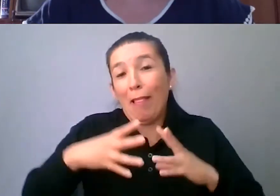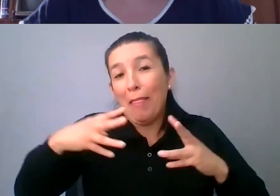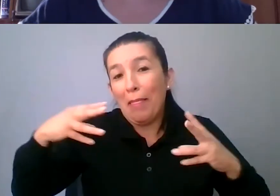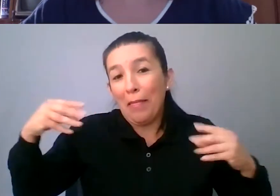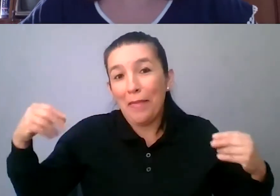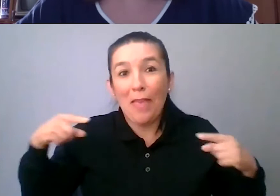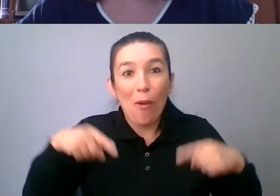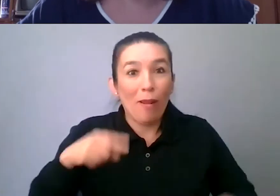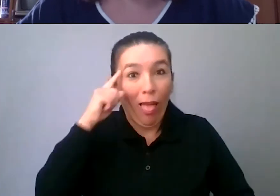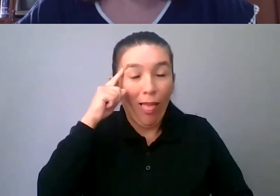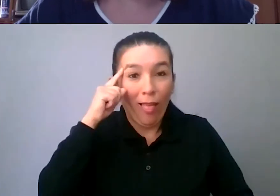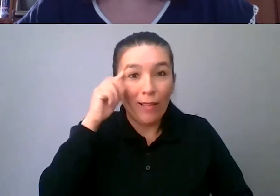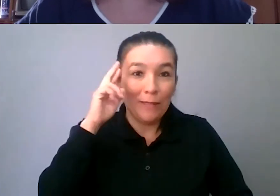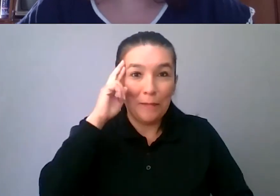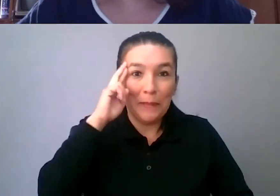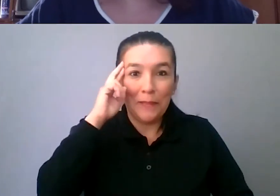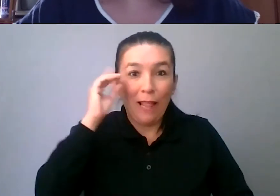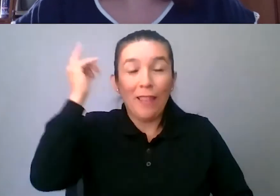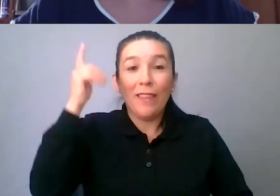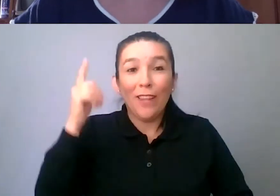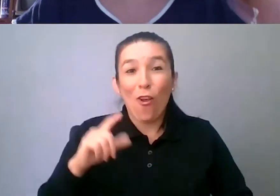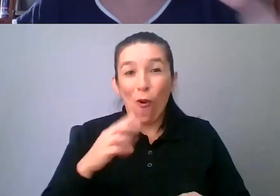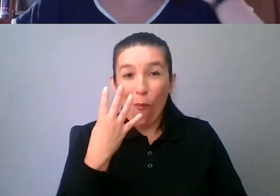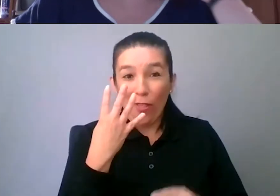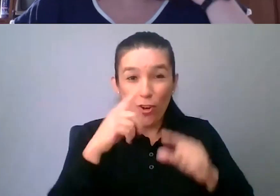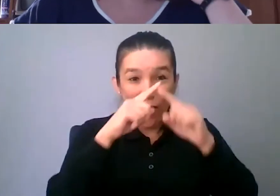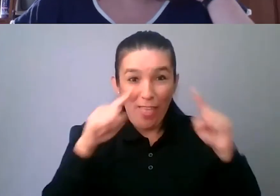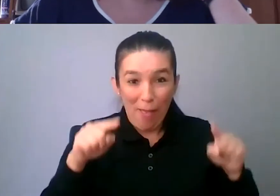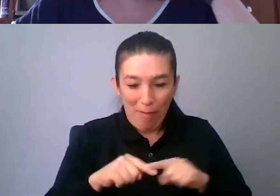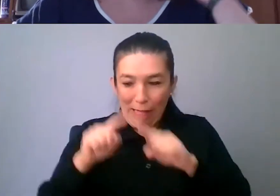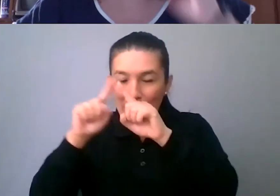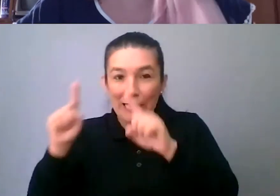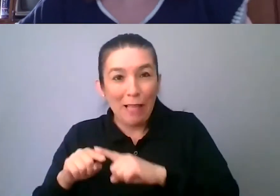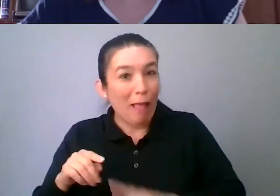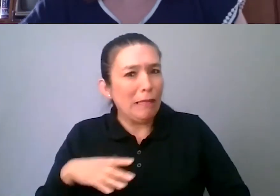me acordé por suerte de los diamantes, pero me costó.